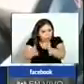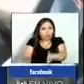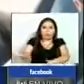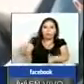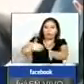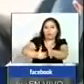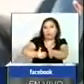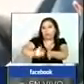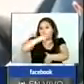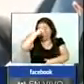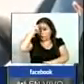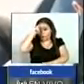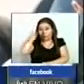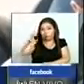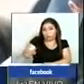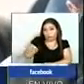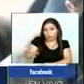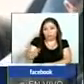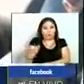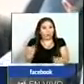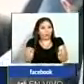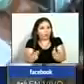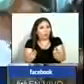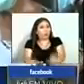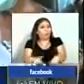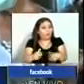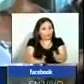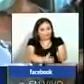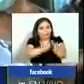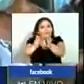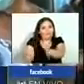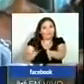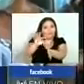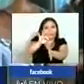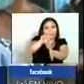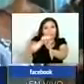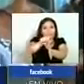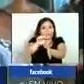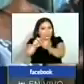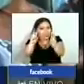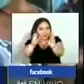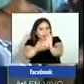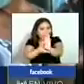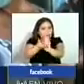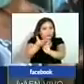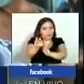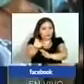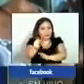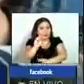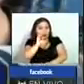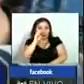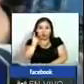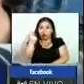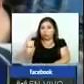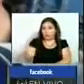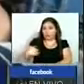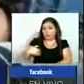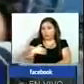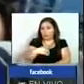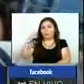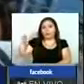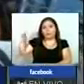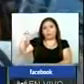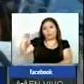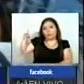retomen sus labores, como parte de la segunda fase de la reapertura económica. De acuerdo con el ministro de Obras Públicas, en